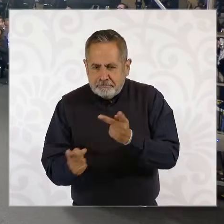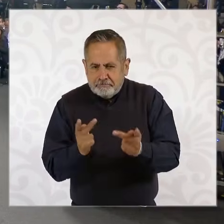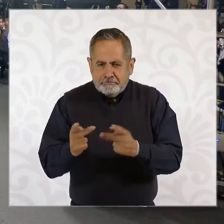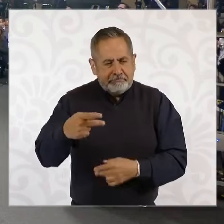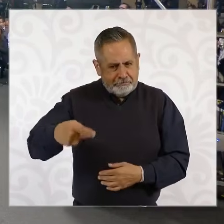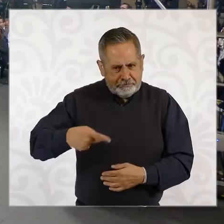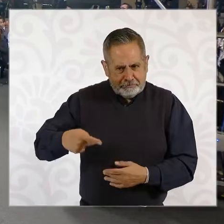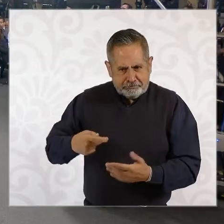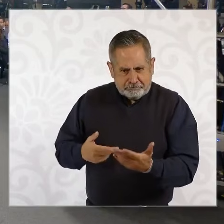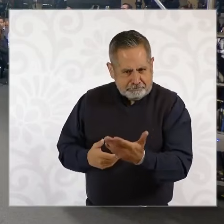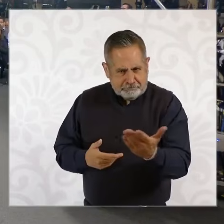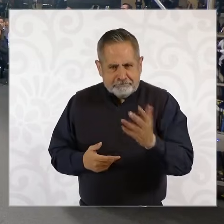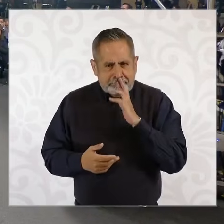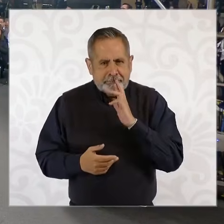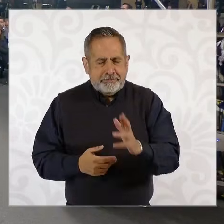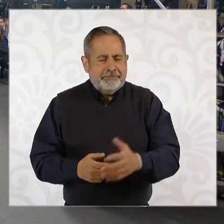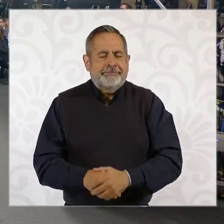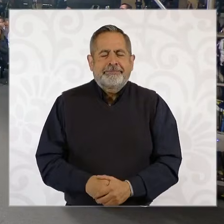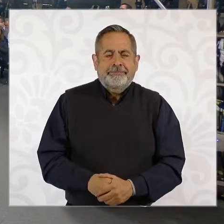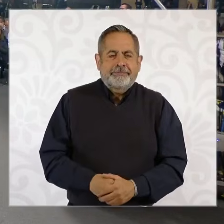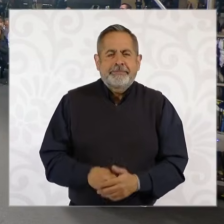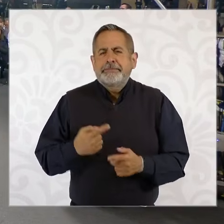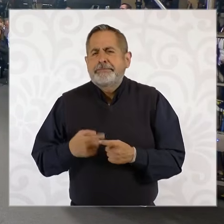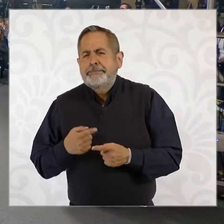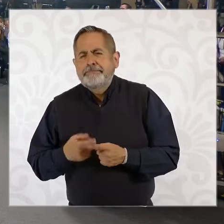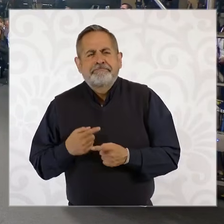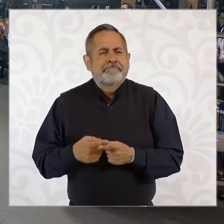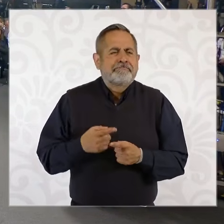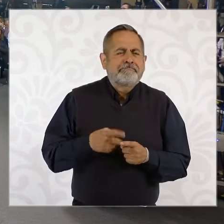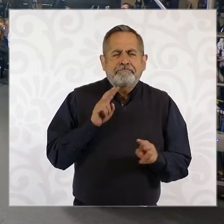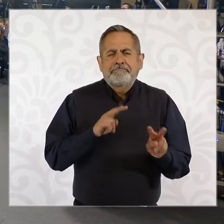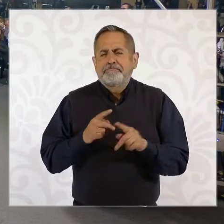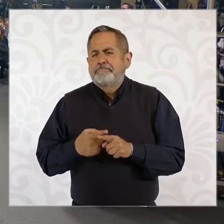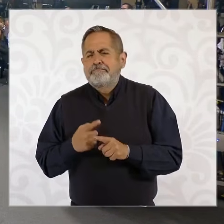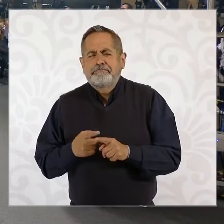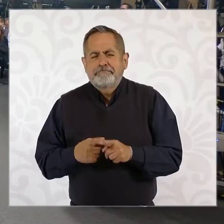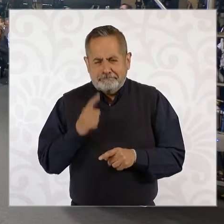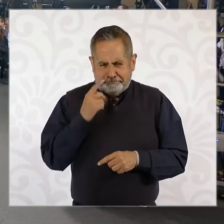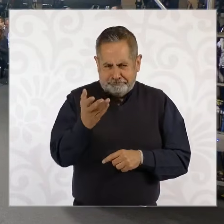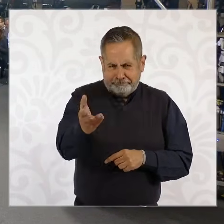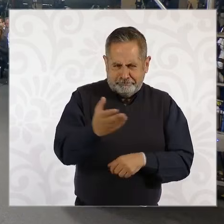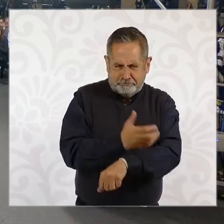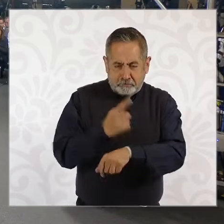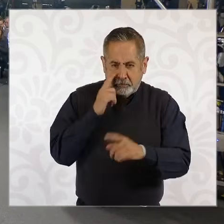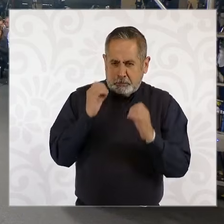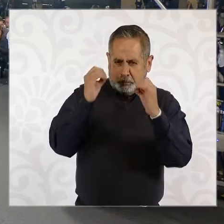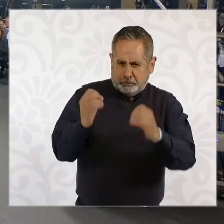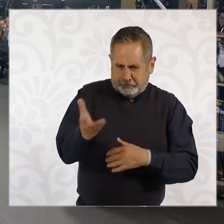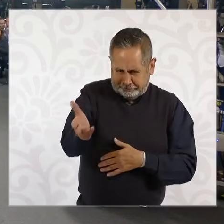que… a ver, ¿a quién preguntamos? A ver, compañero, que hace rato no